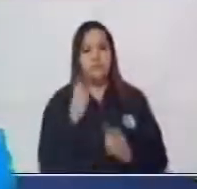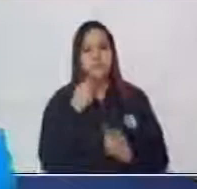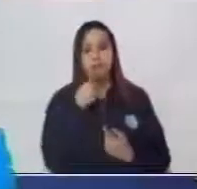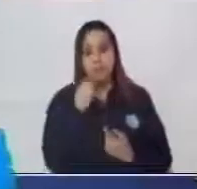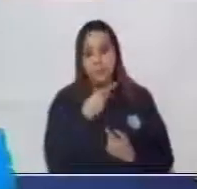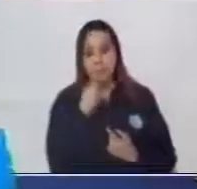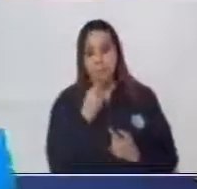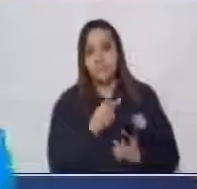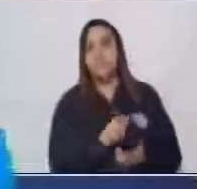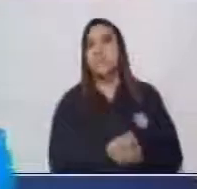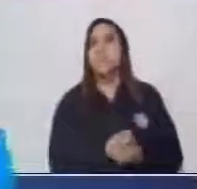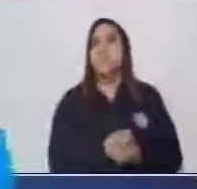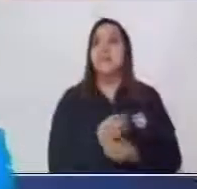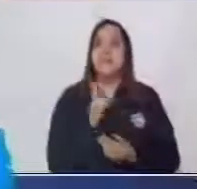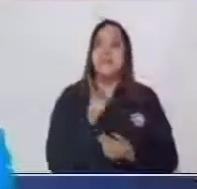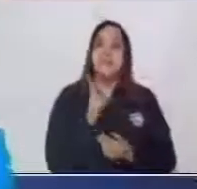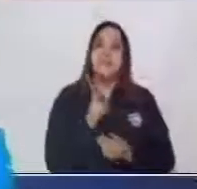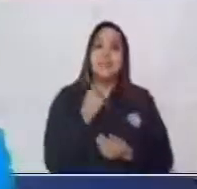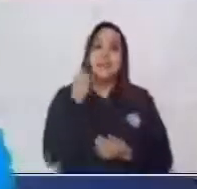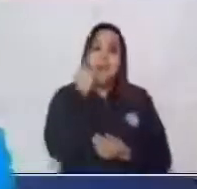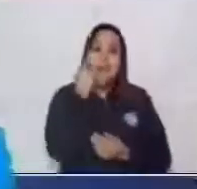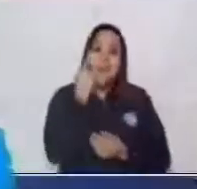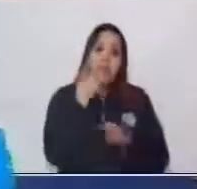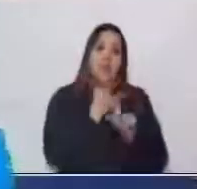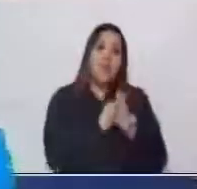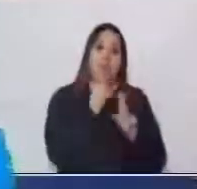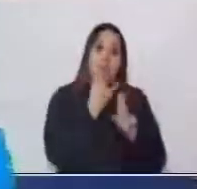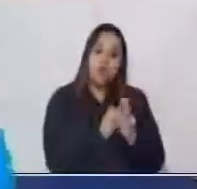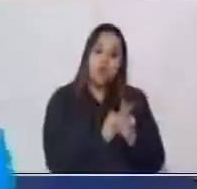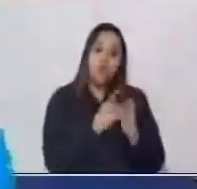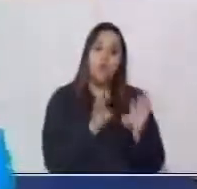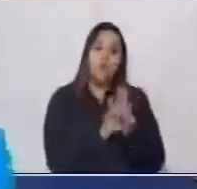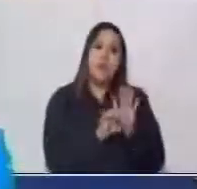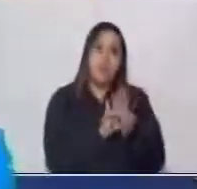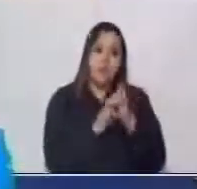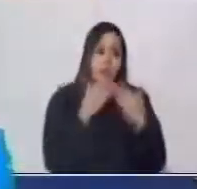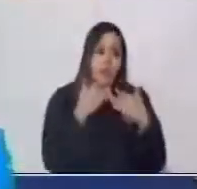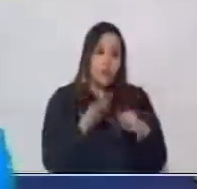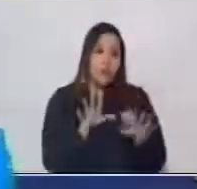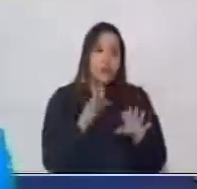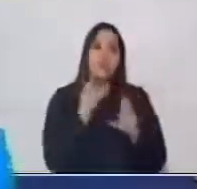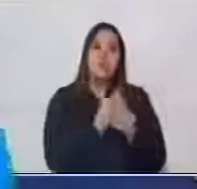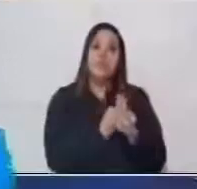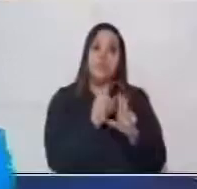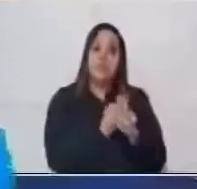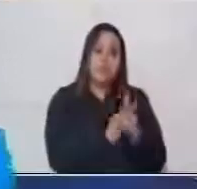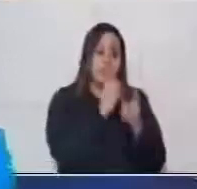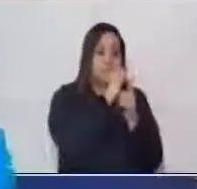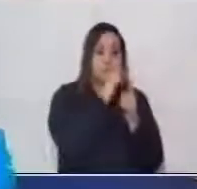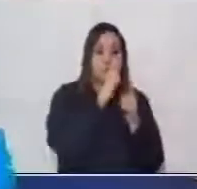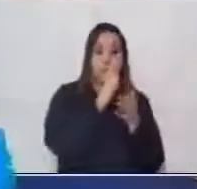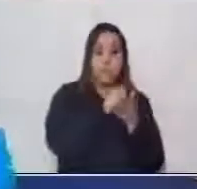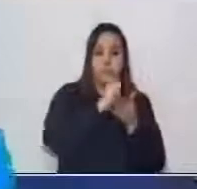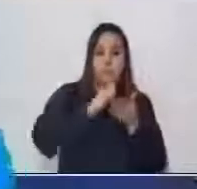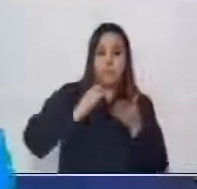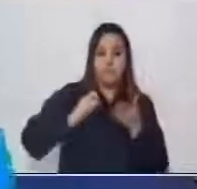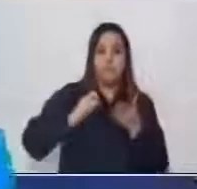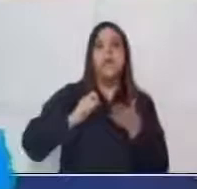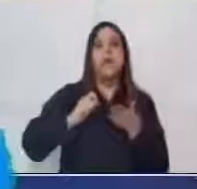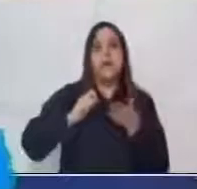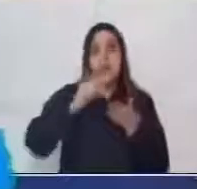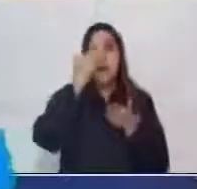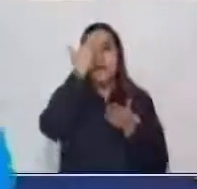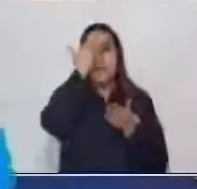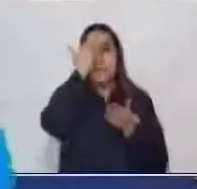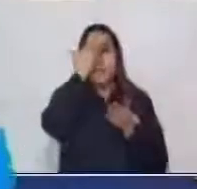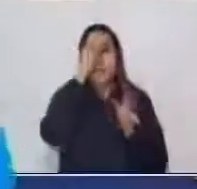observaciones o recomendaciones acerca del uso para que cuando nosotros estemos utilizando nuestro texto sepamos exactamente